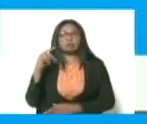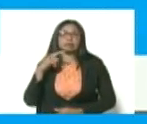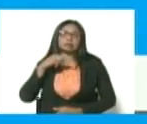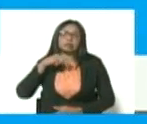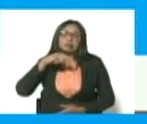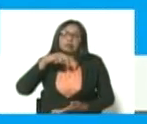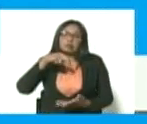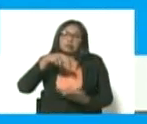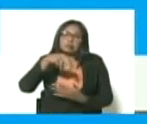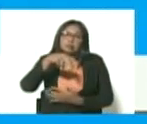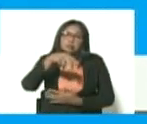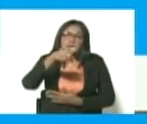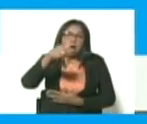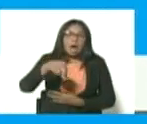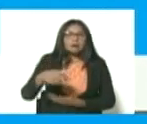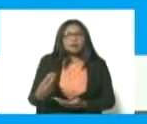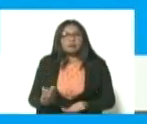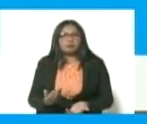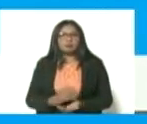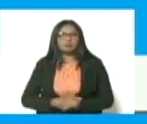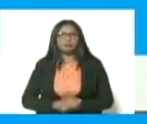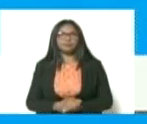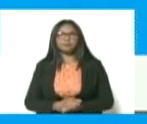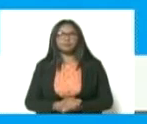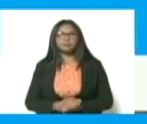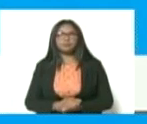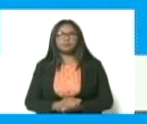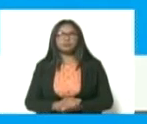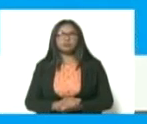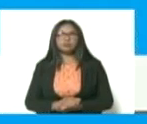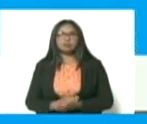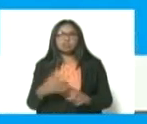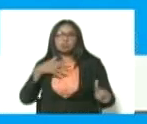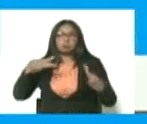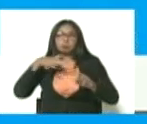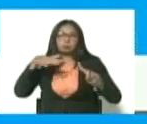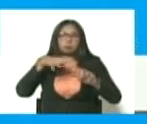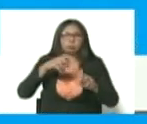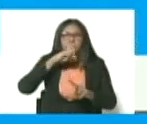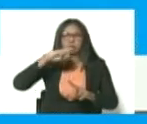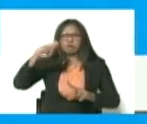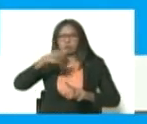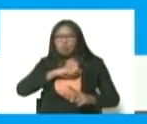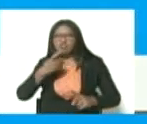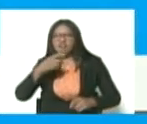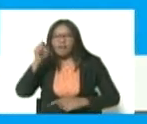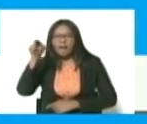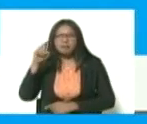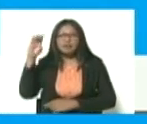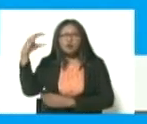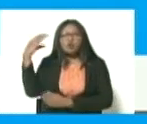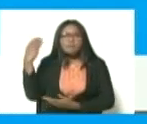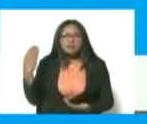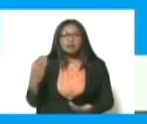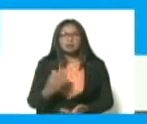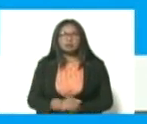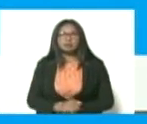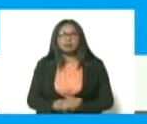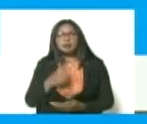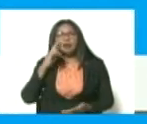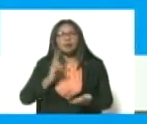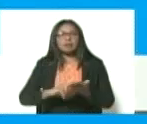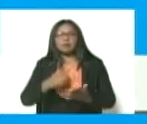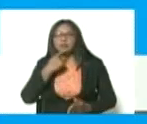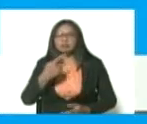e ingresaron a Venezuela otra vez, perseguidos por la xenofobia, el odio del gobierno de Iván Duque. Esa es la verdad, y la verdad hay que